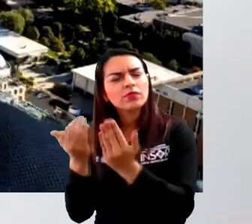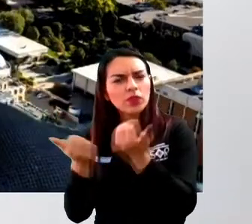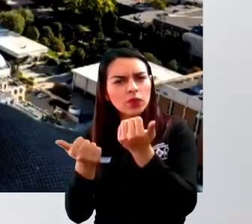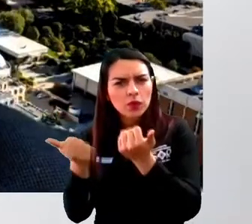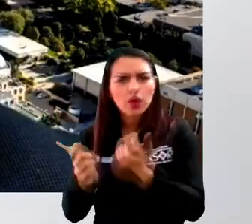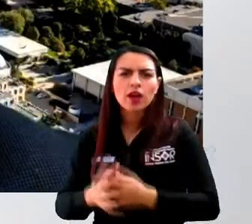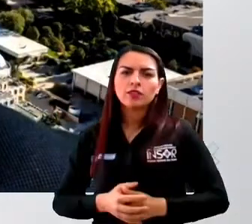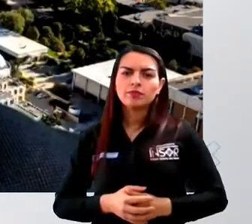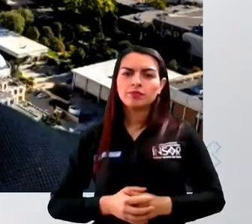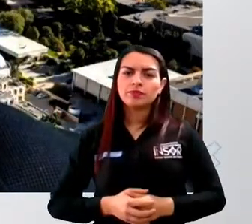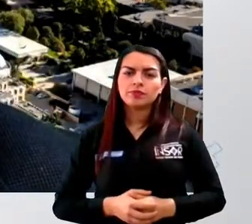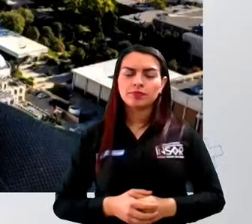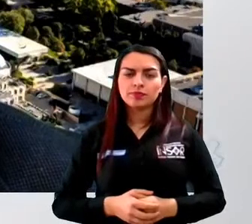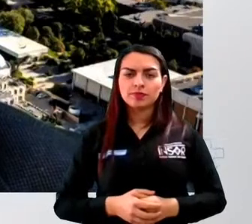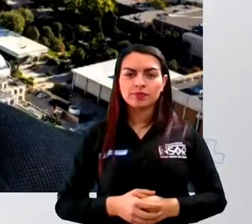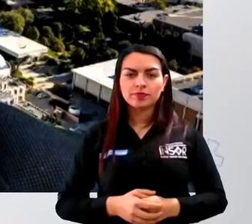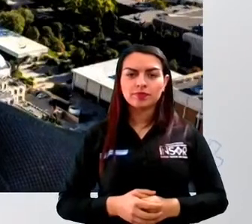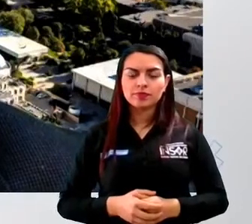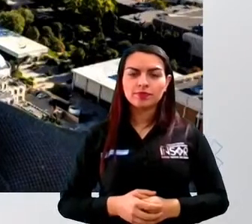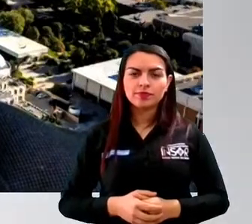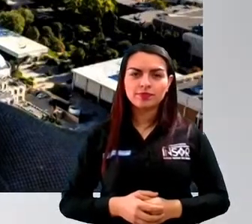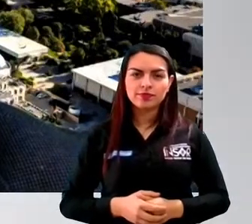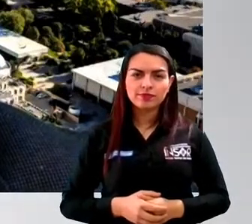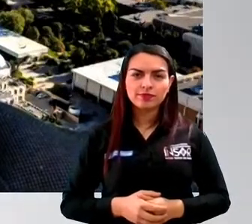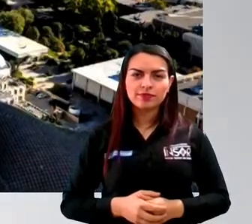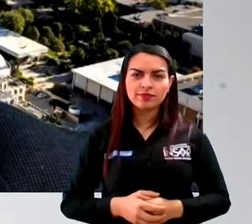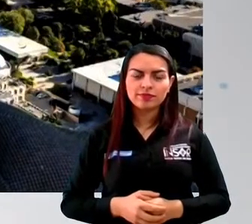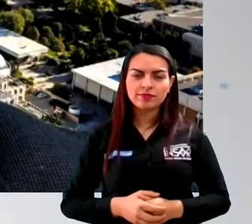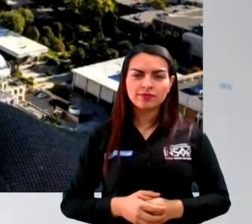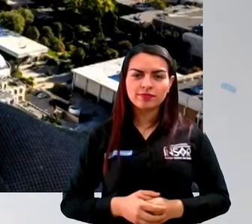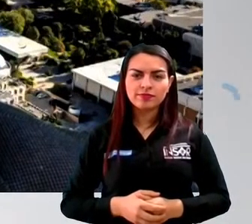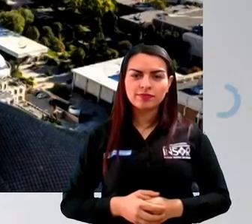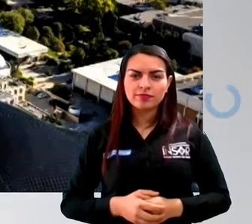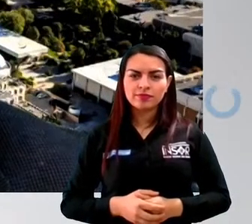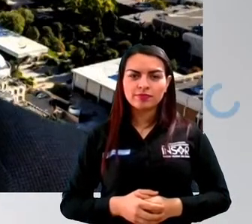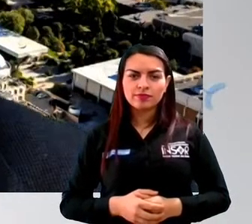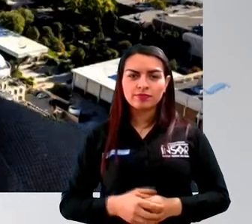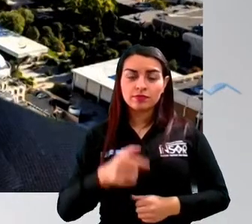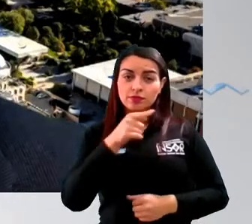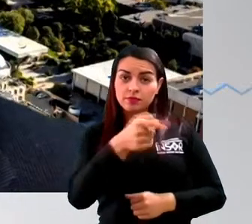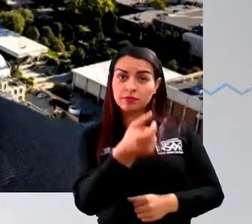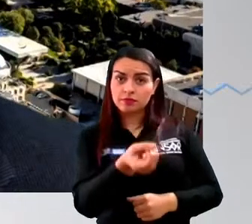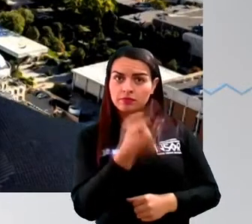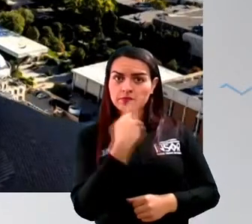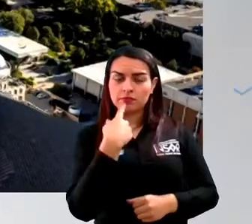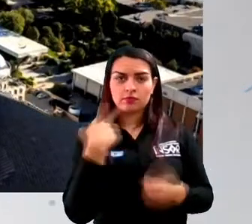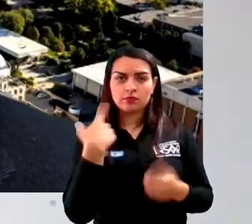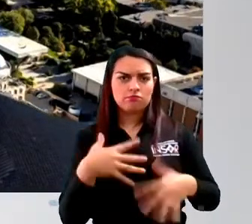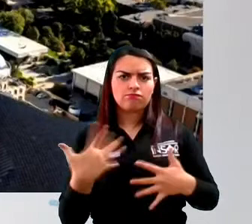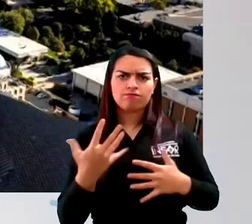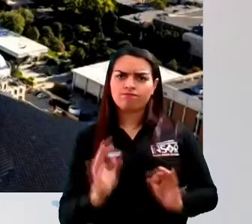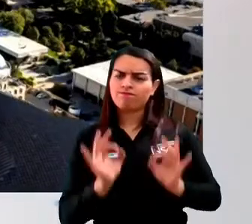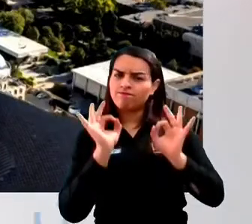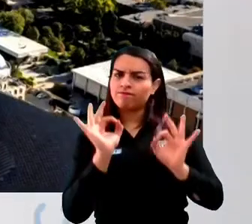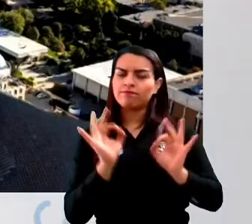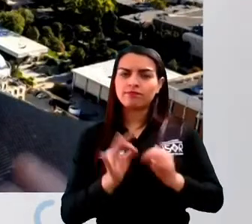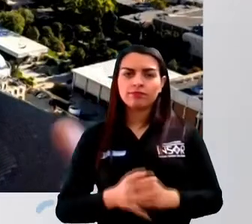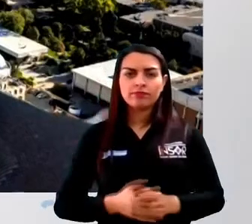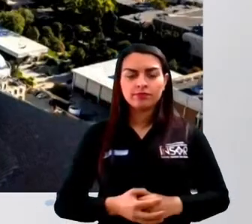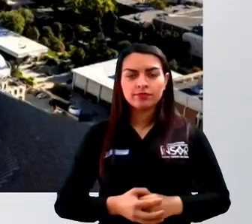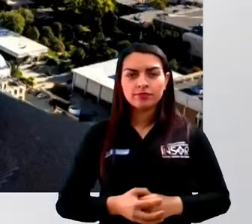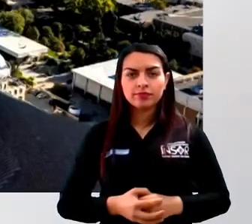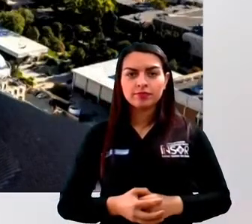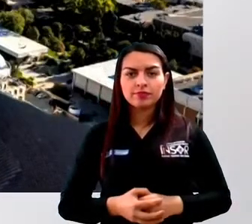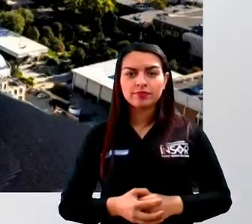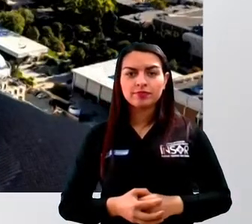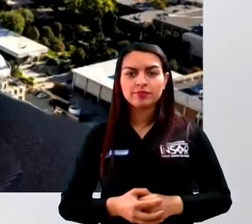You've raised a really good question. Elevaste una pregunta muy buena. No solamente si los